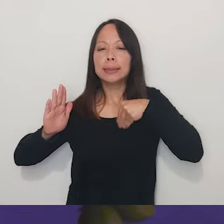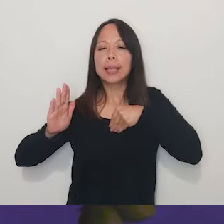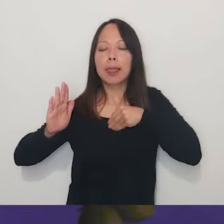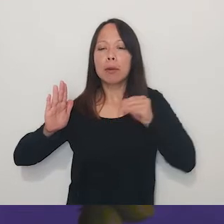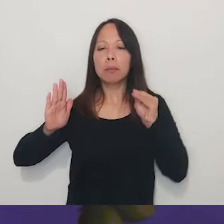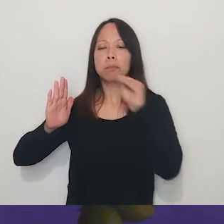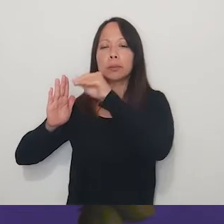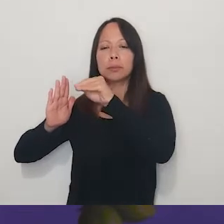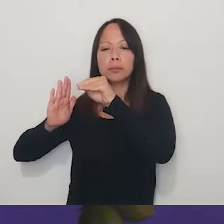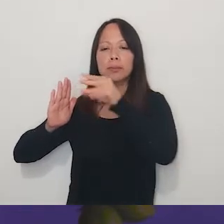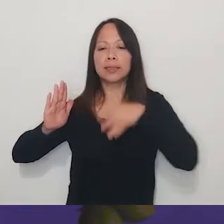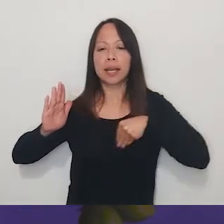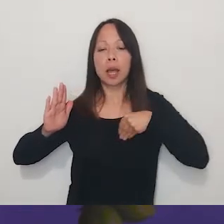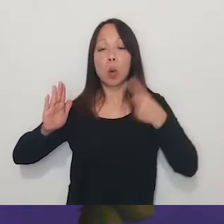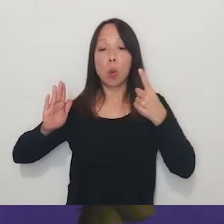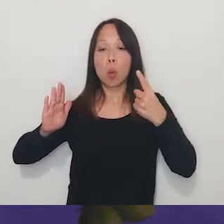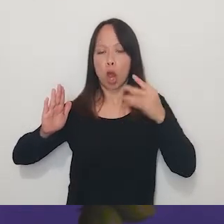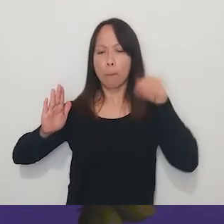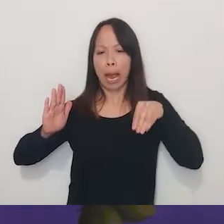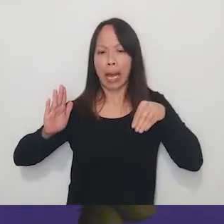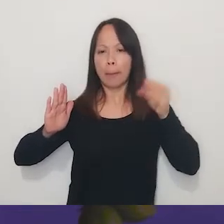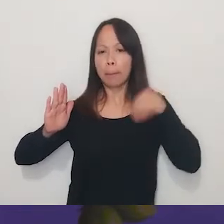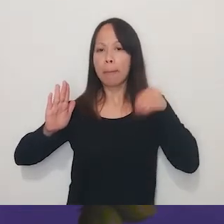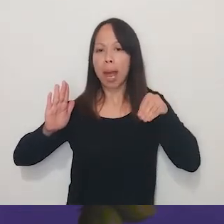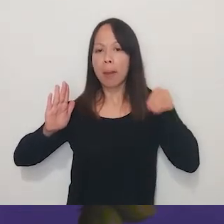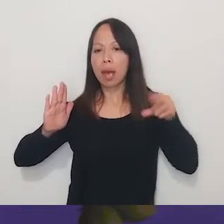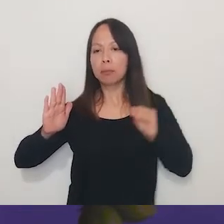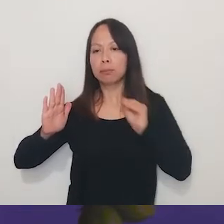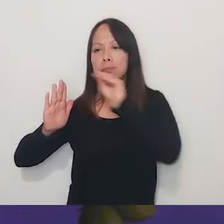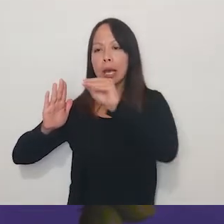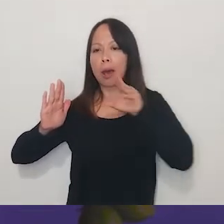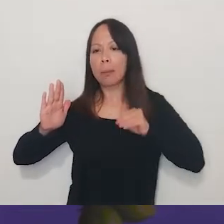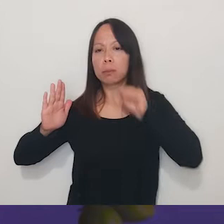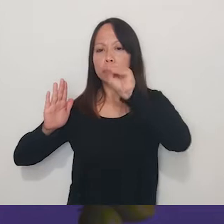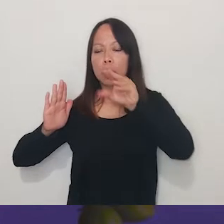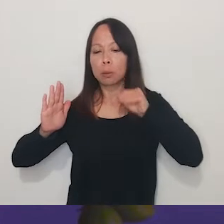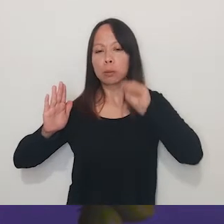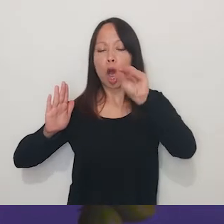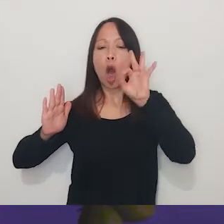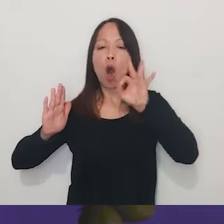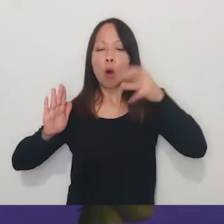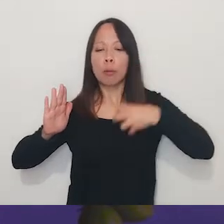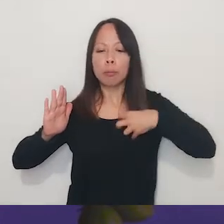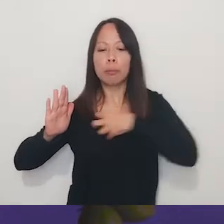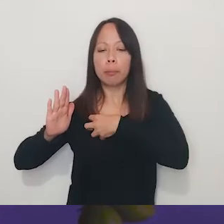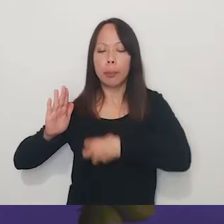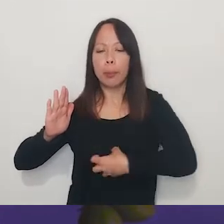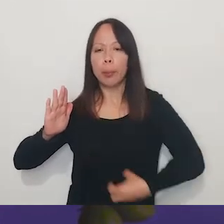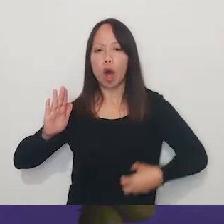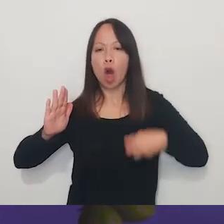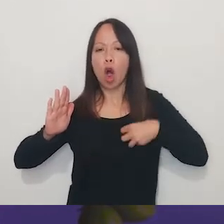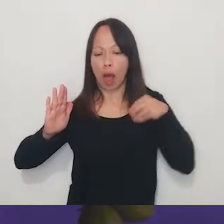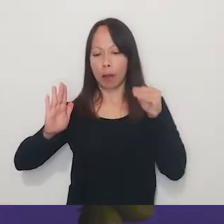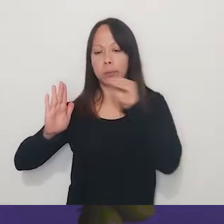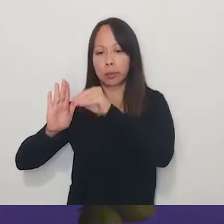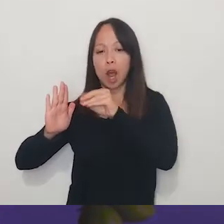síntoma. Ahora, hay pacientes que tienen más de un síntoma, digamos, más de un órgano afectado. Entonces uno